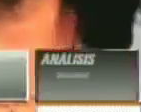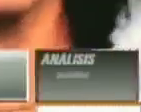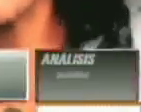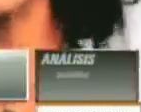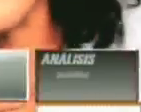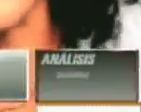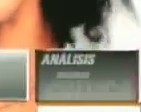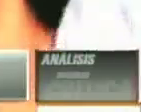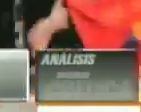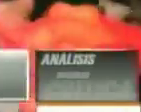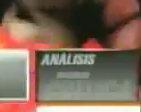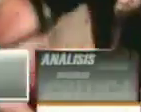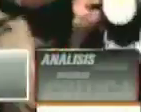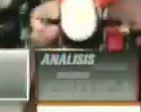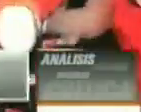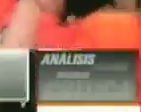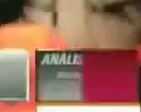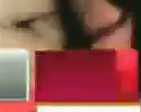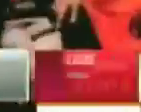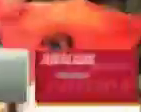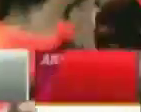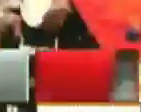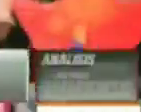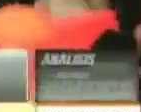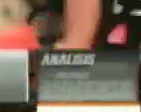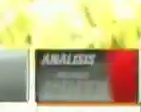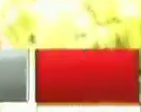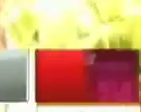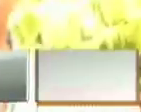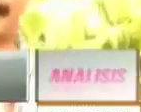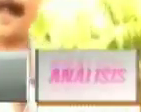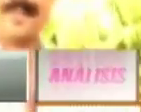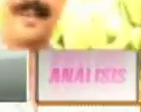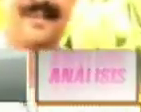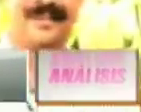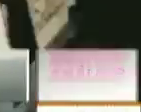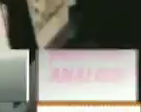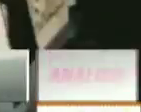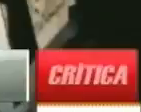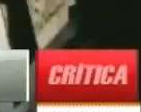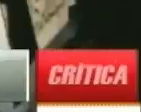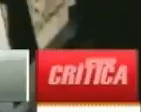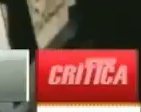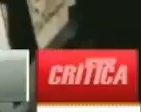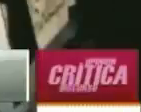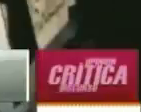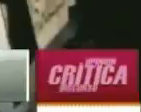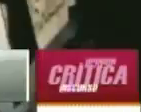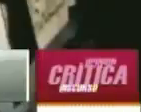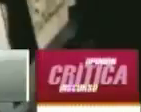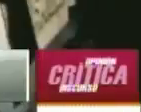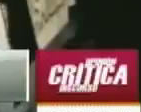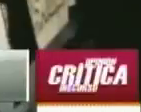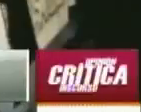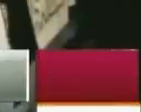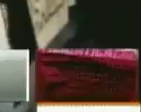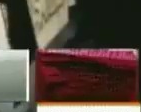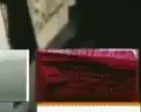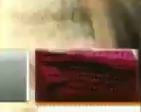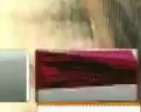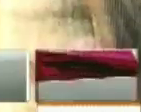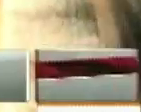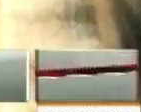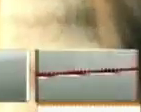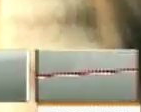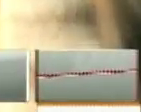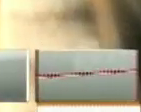nosotros con Chávez. Somos el pueblo en guerrilla que con Gómez se alzó y que después con Bolívar la rabia le encarriló, que con